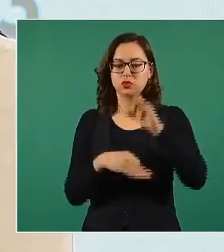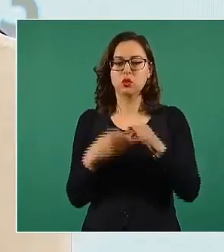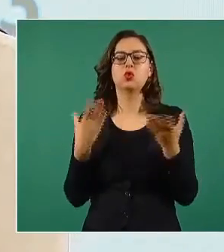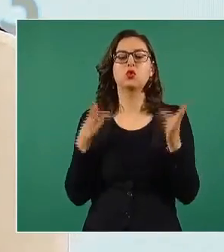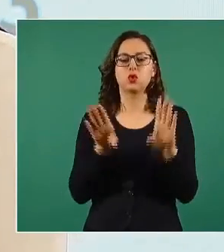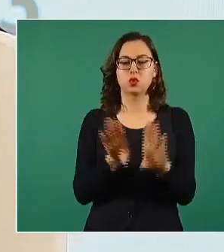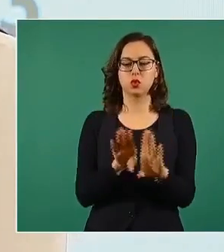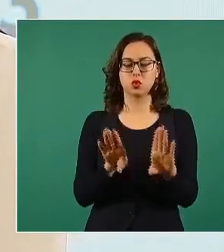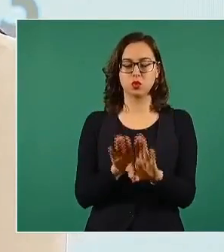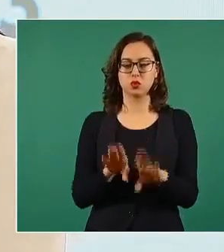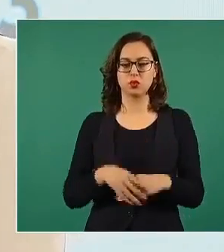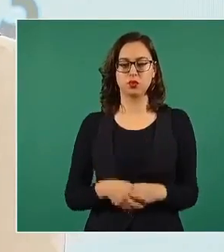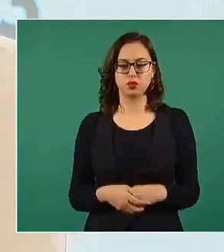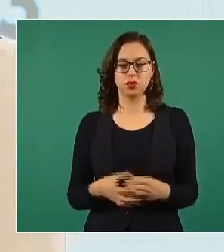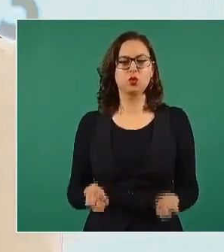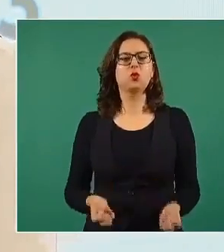rehabilitación,